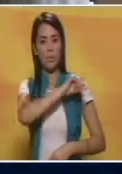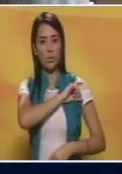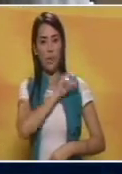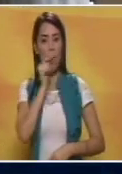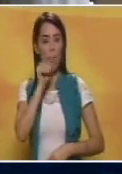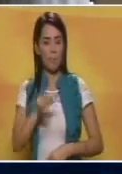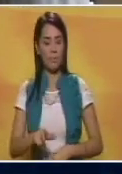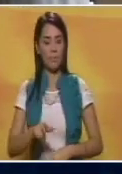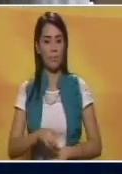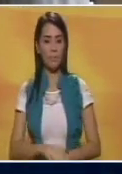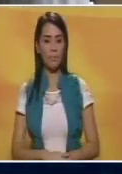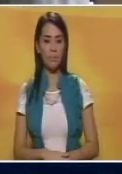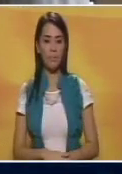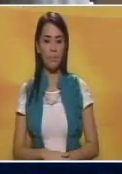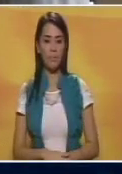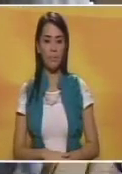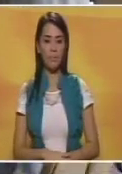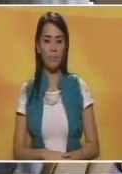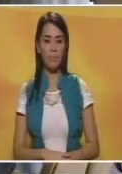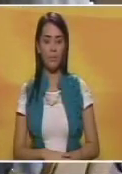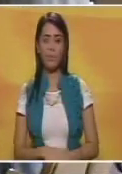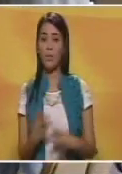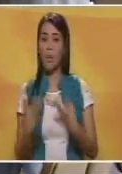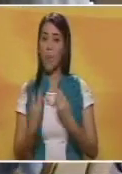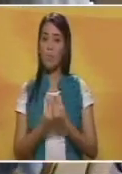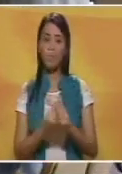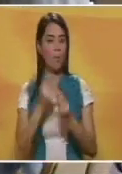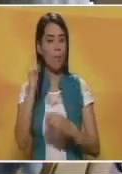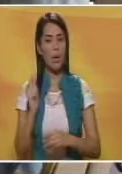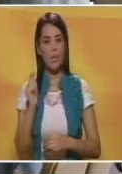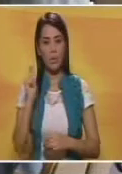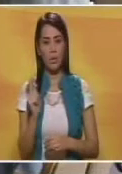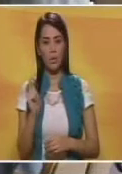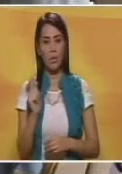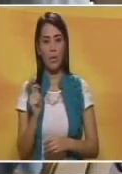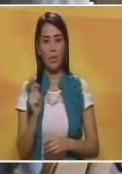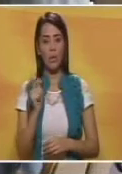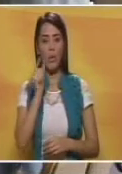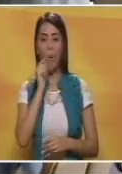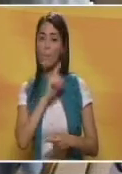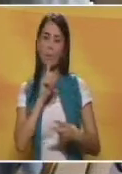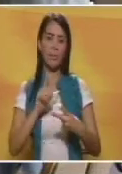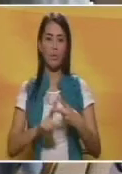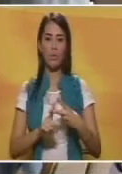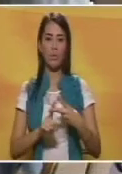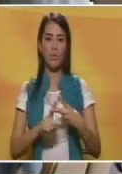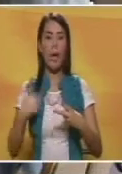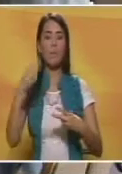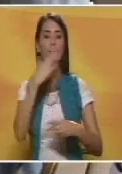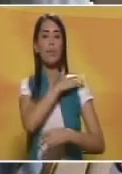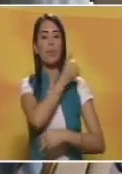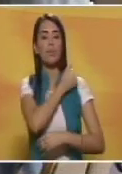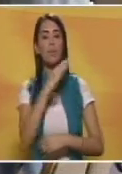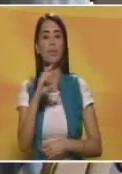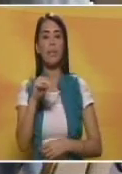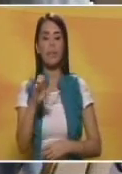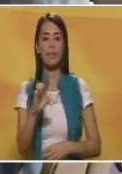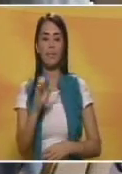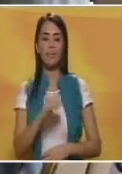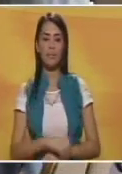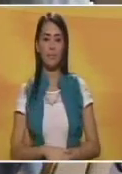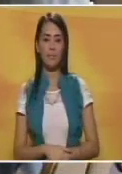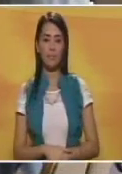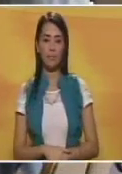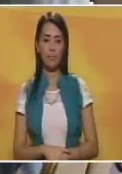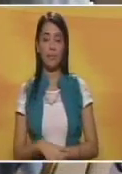josé luís rodríguez zapatero no está acompañado por el diputado luis aquiles moreno ni por el ex rector del cine vicente díaz